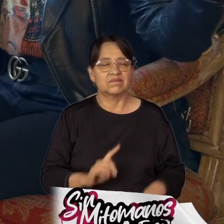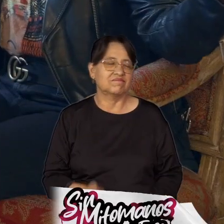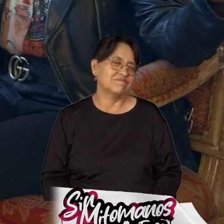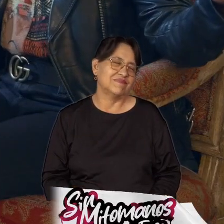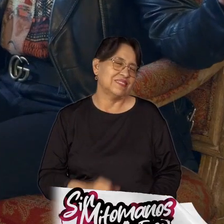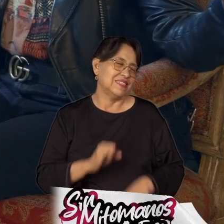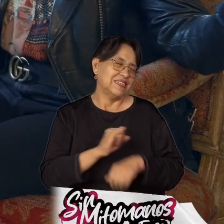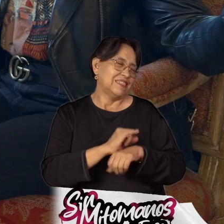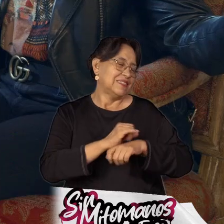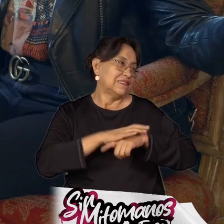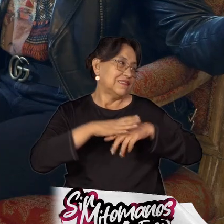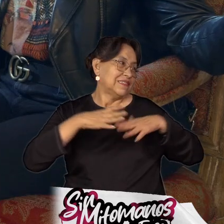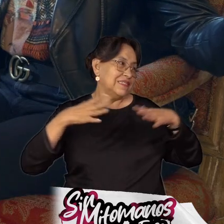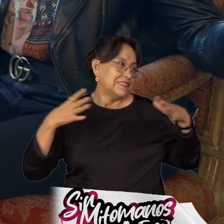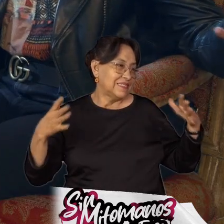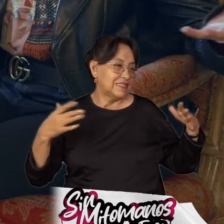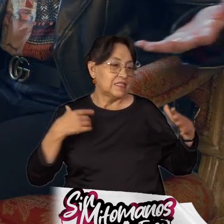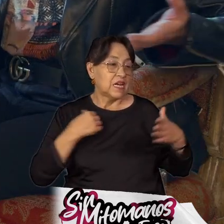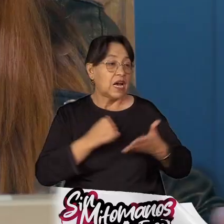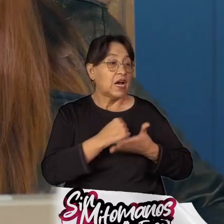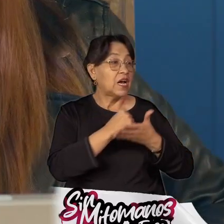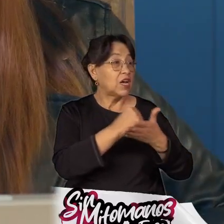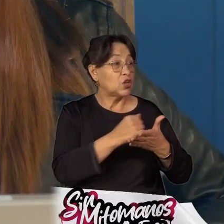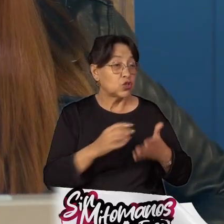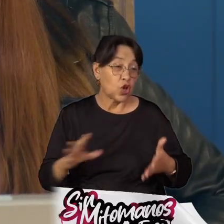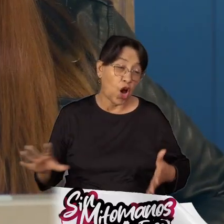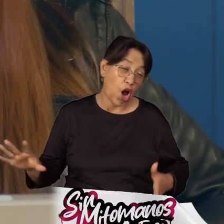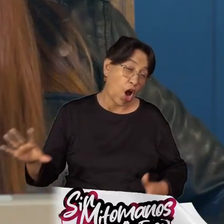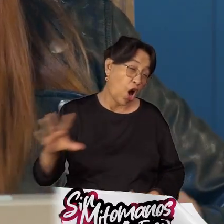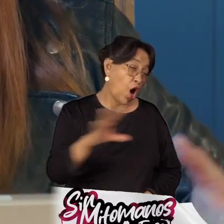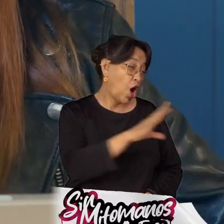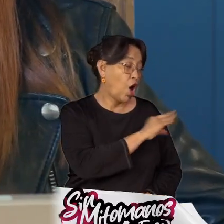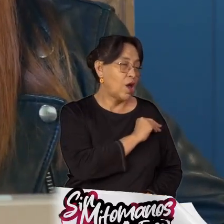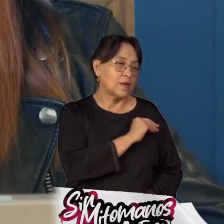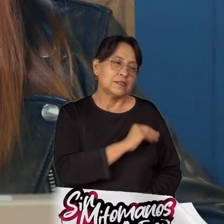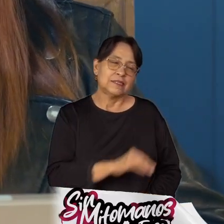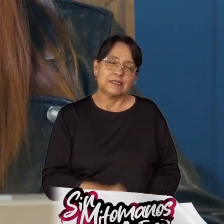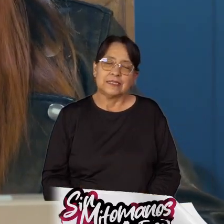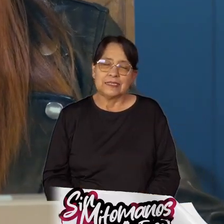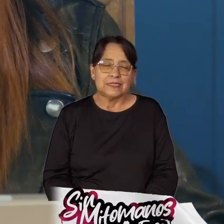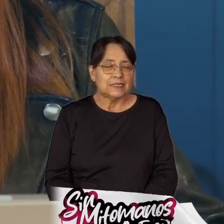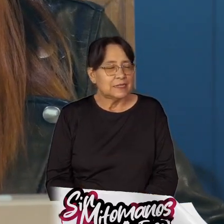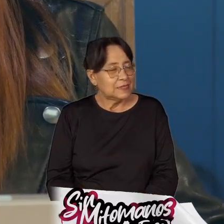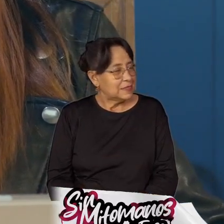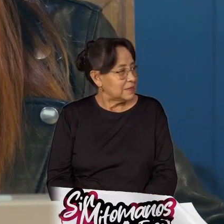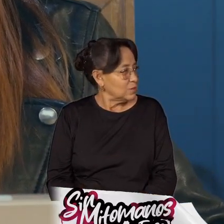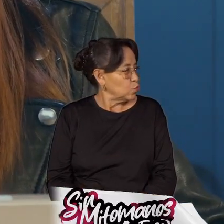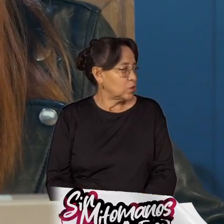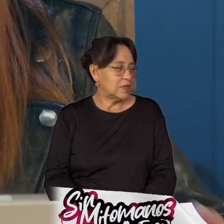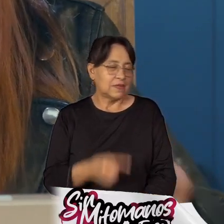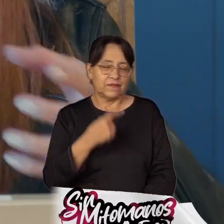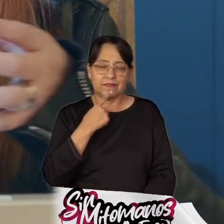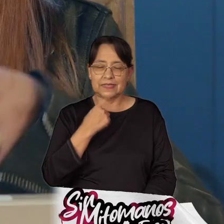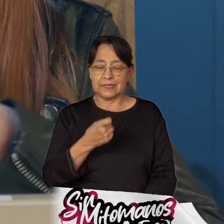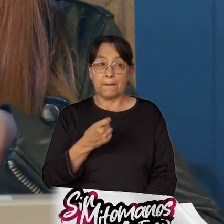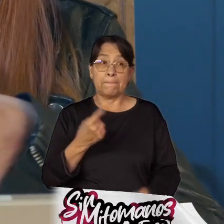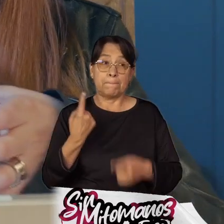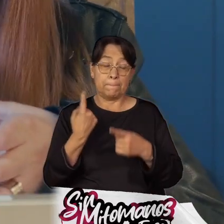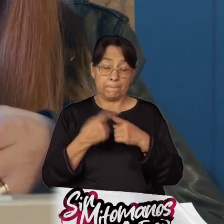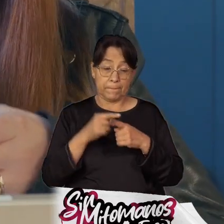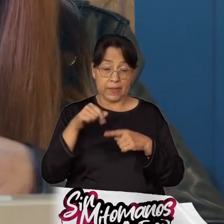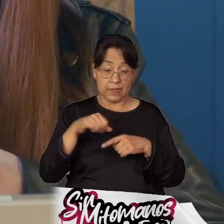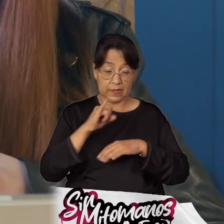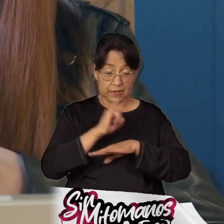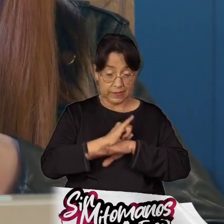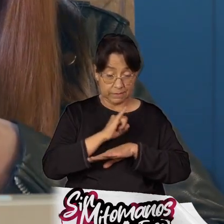demasiado grande para uno decir voy a ayudarlos absolutamente a todos. pero sí te puedo decir que en el núcleo